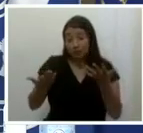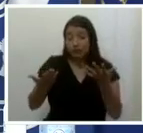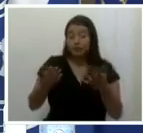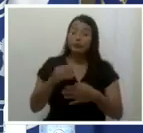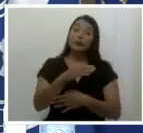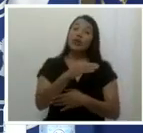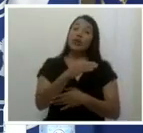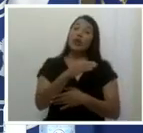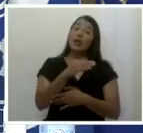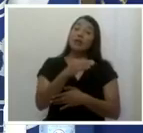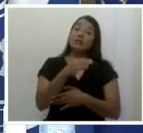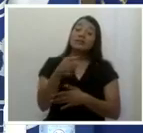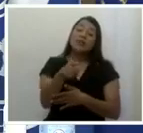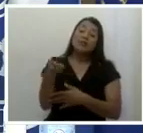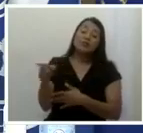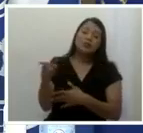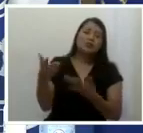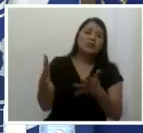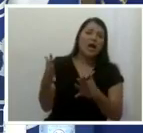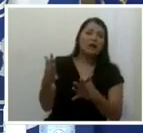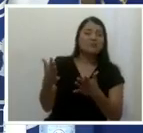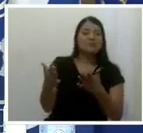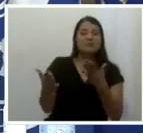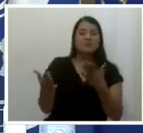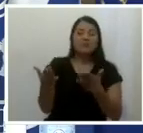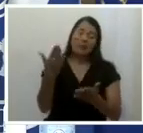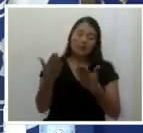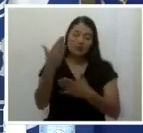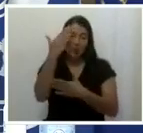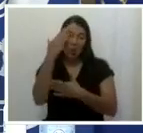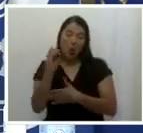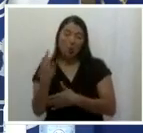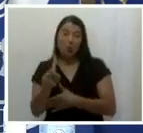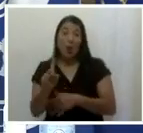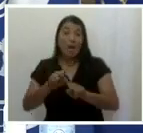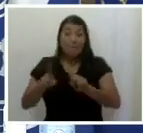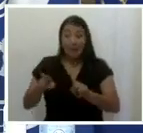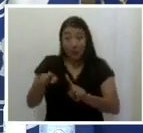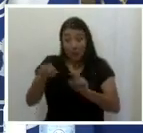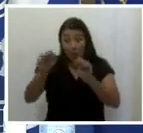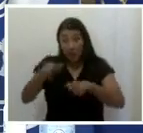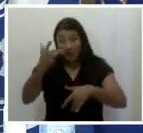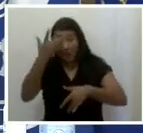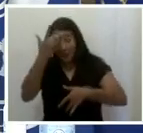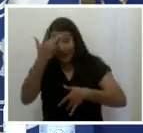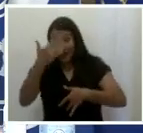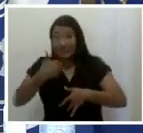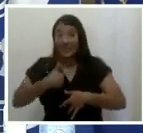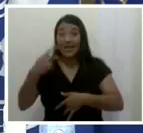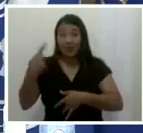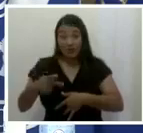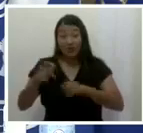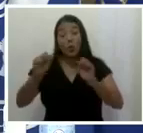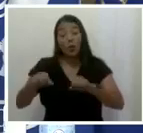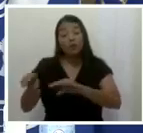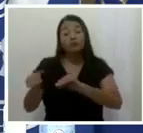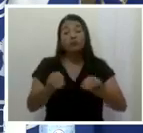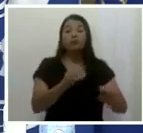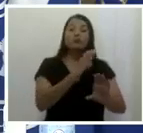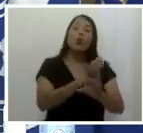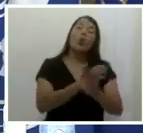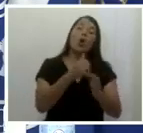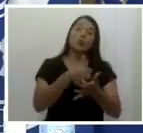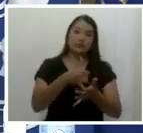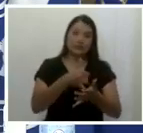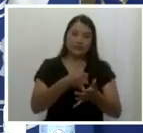todavía no conocemos y terminarán en una unidad de cuidados intensivos. Ahí también entra el